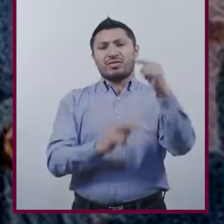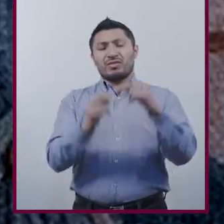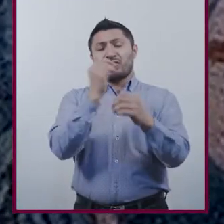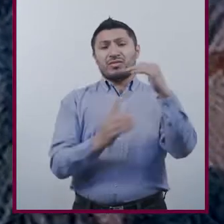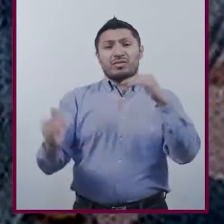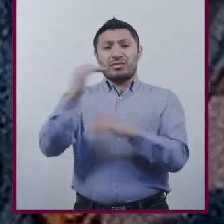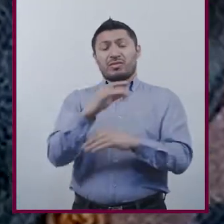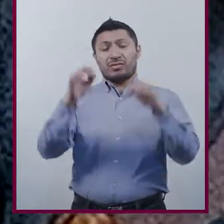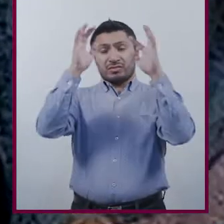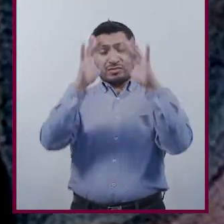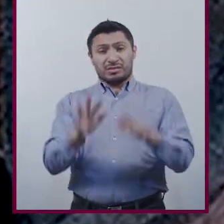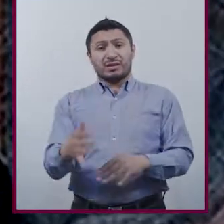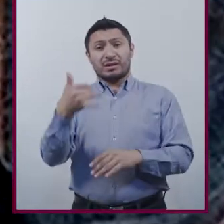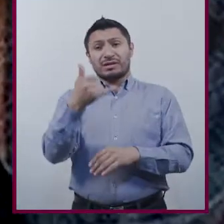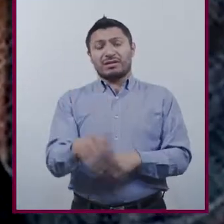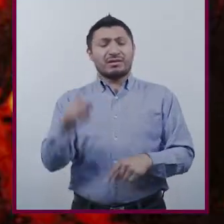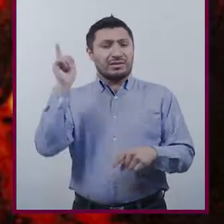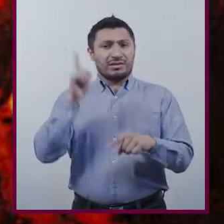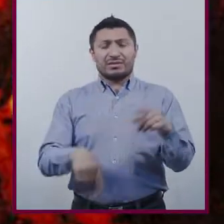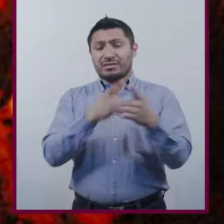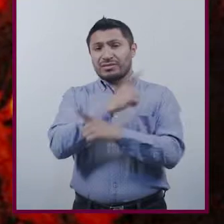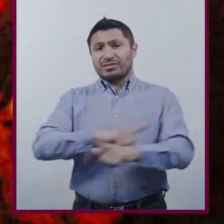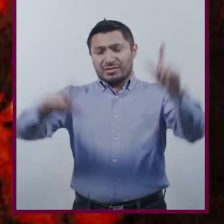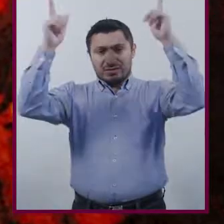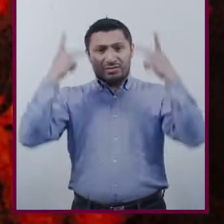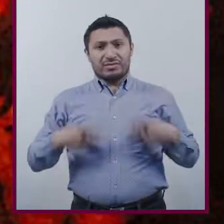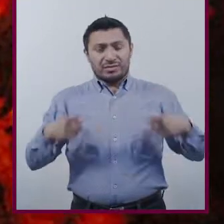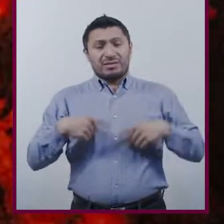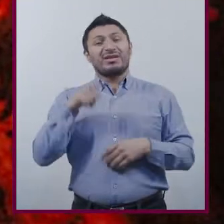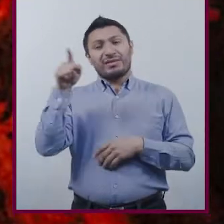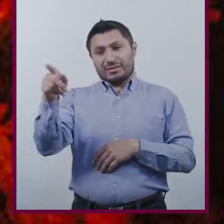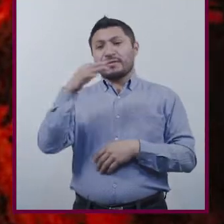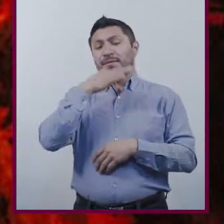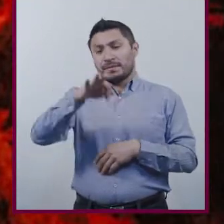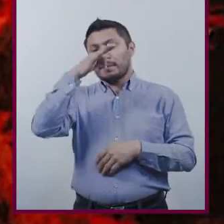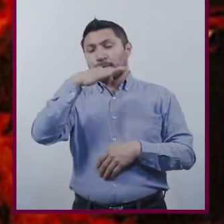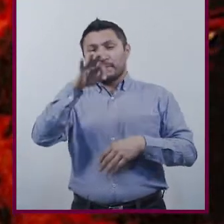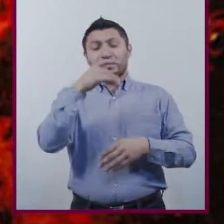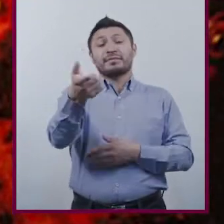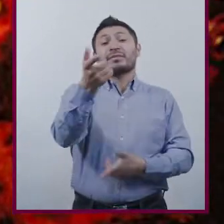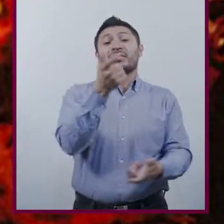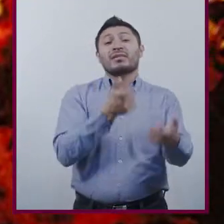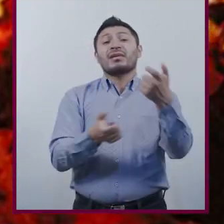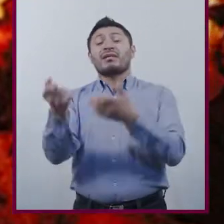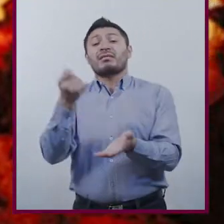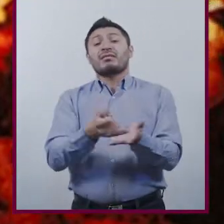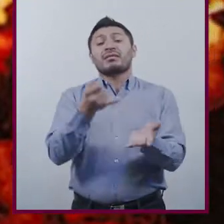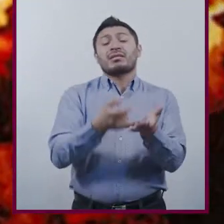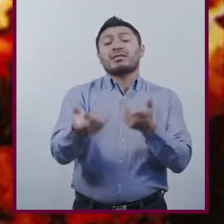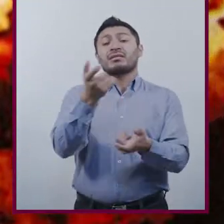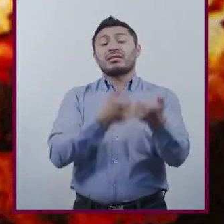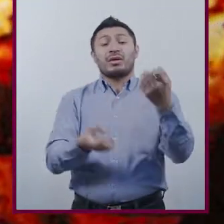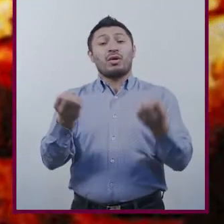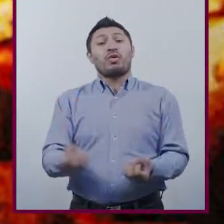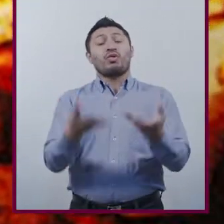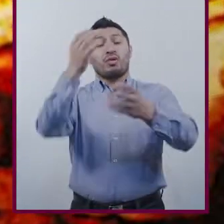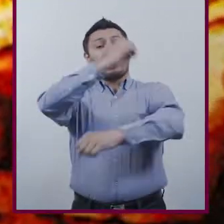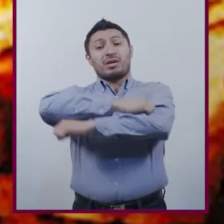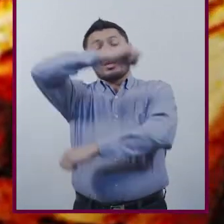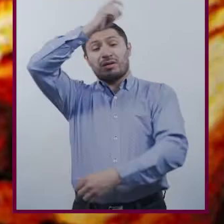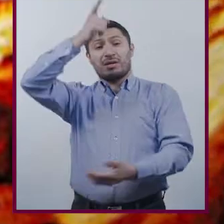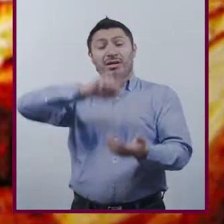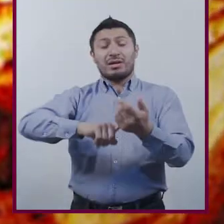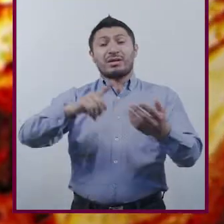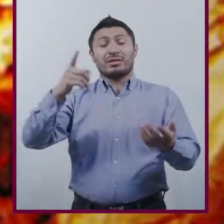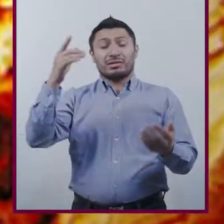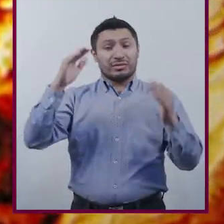coartando las libertades ciudadanas, mientras él iba de fiesta en fiesta, cobraba impuestos hasta por el número de ventanas que había en una casa